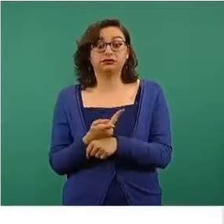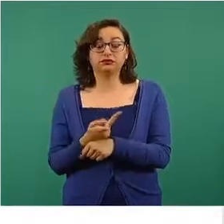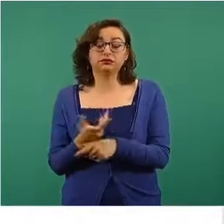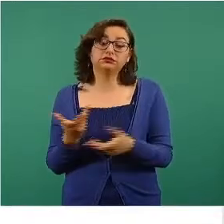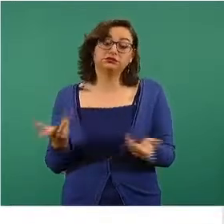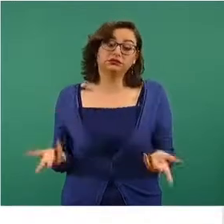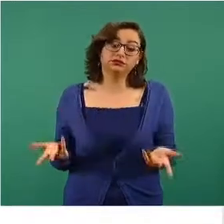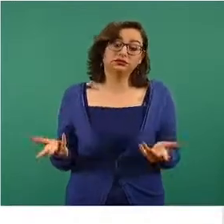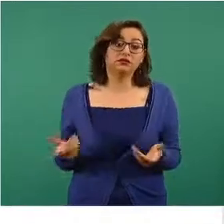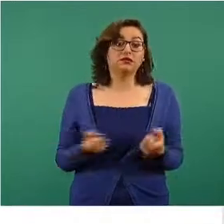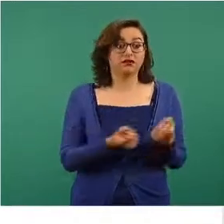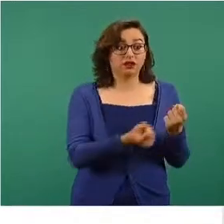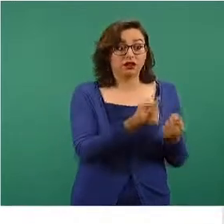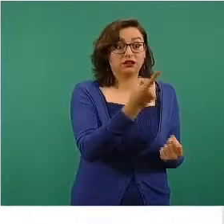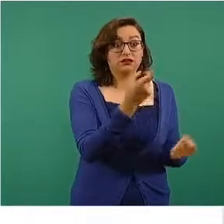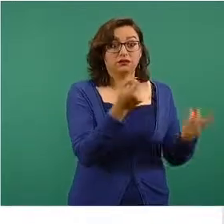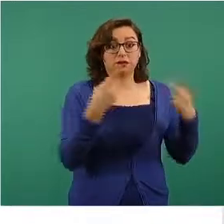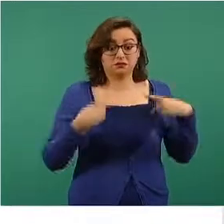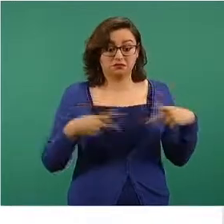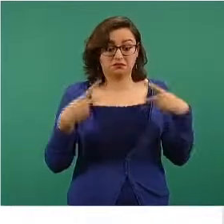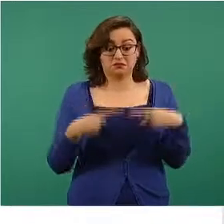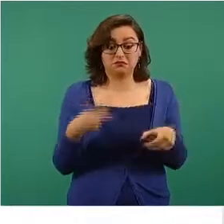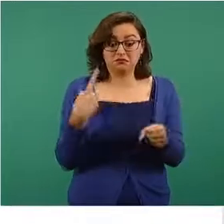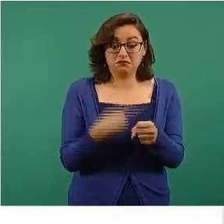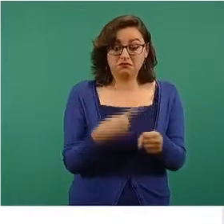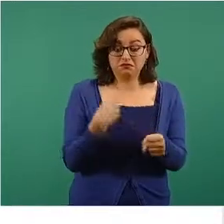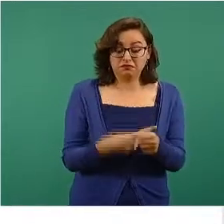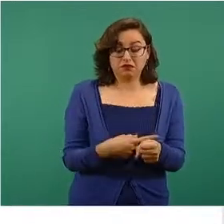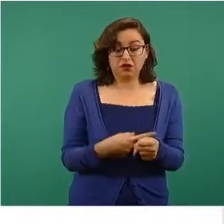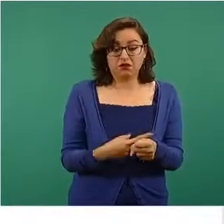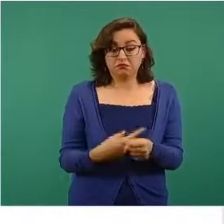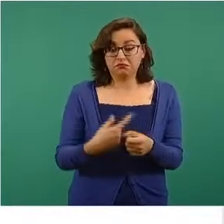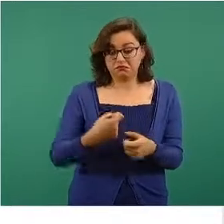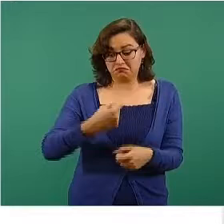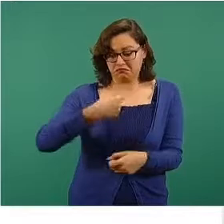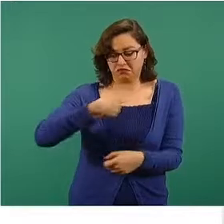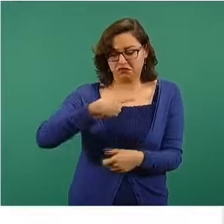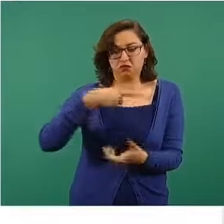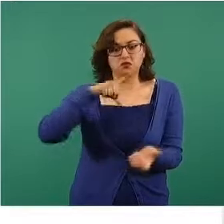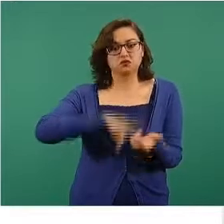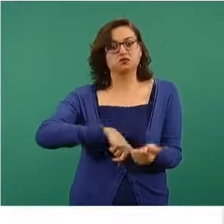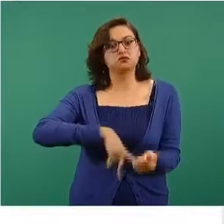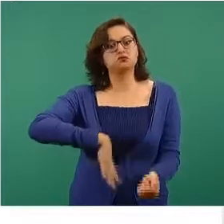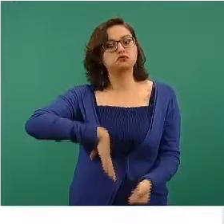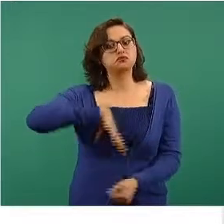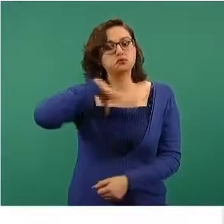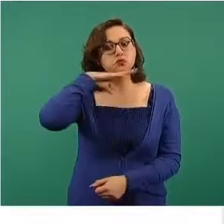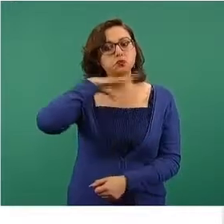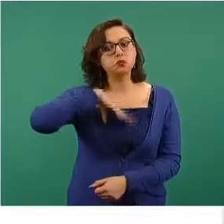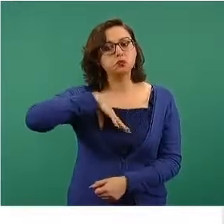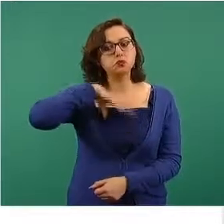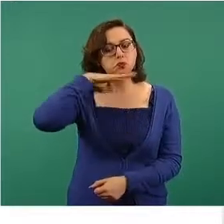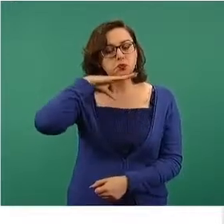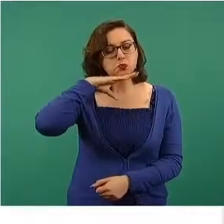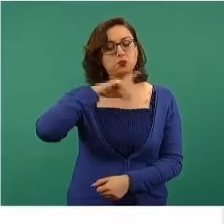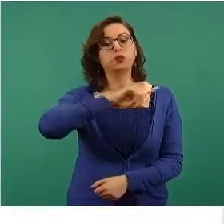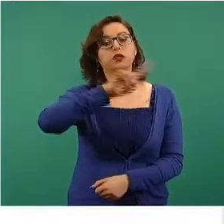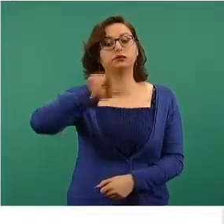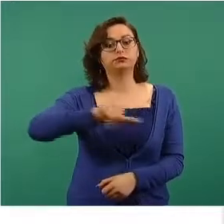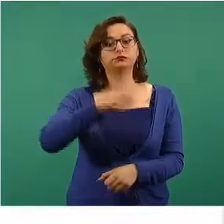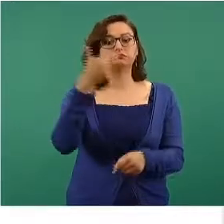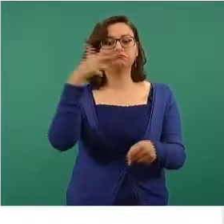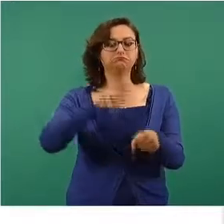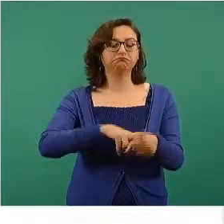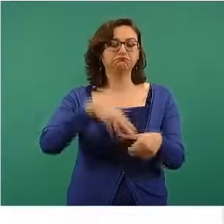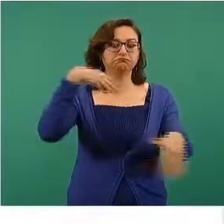detectan a tiempo, no son gente que tiene el diagnóstico. Y muchas veces aún durante el proceso que tuvo, por lo que se hospitalizó, tampoco